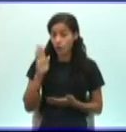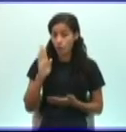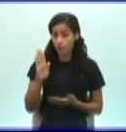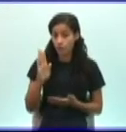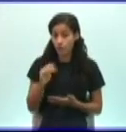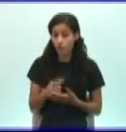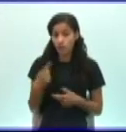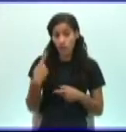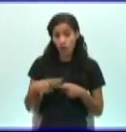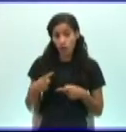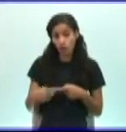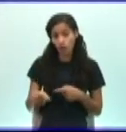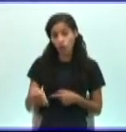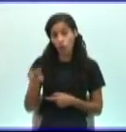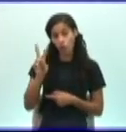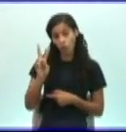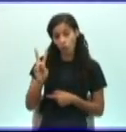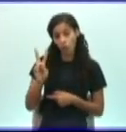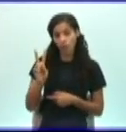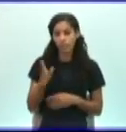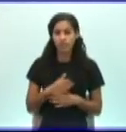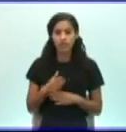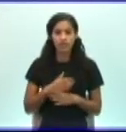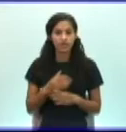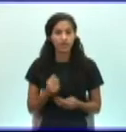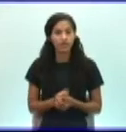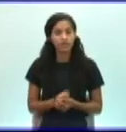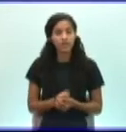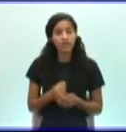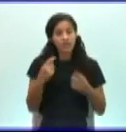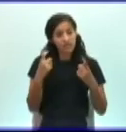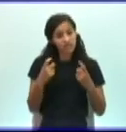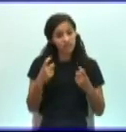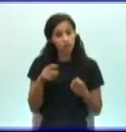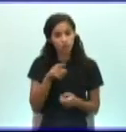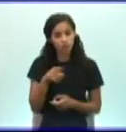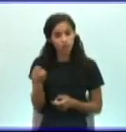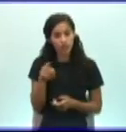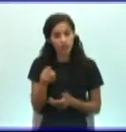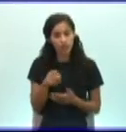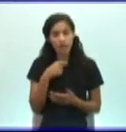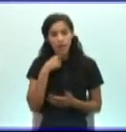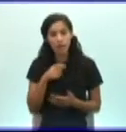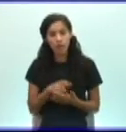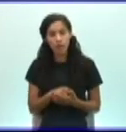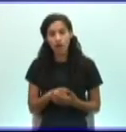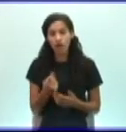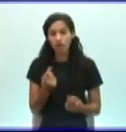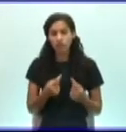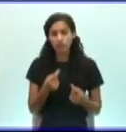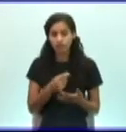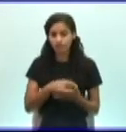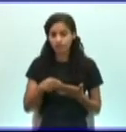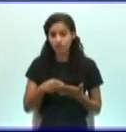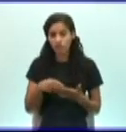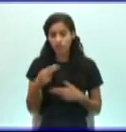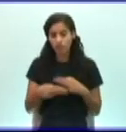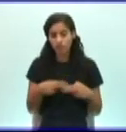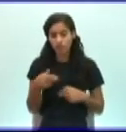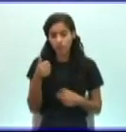y otras que se escriben con V. Es necesario que vayan adoptando una correcta